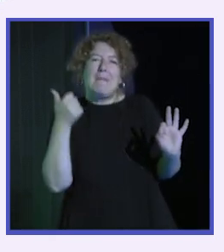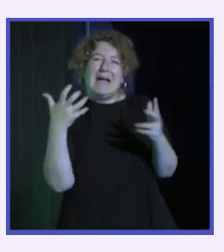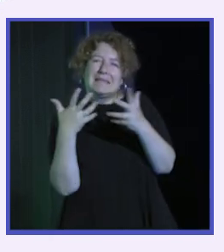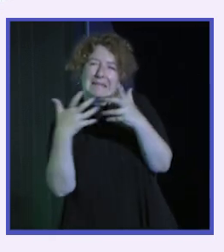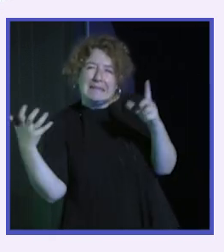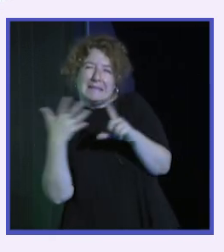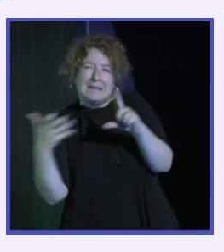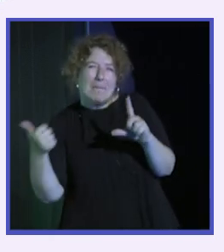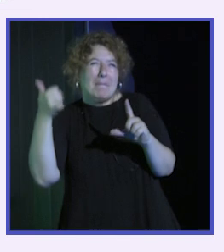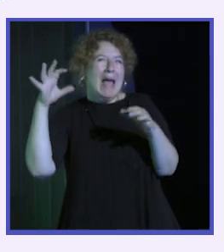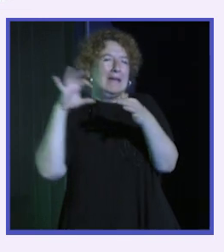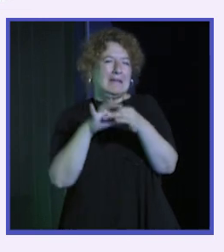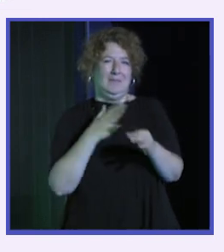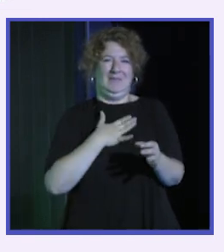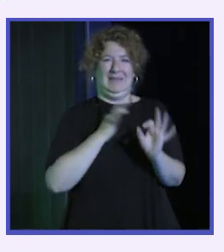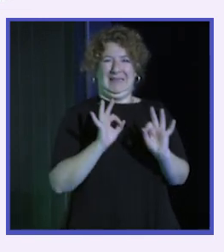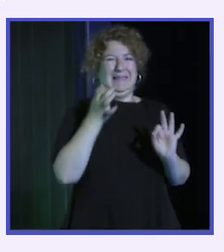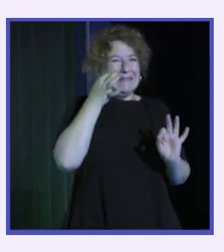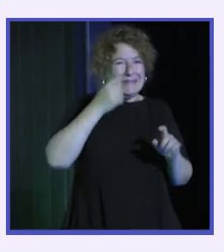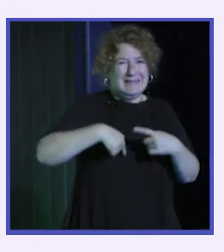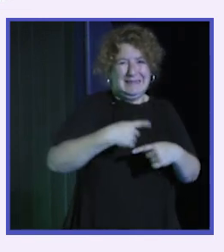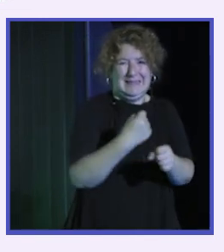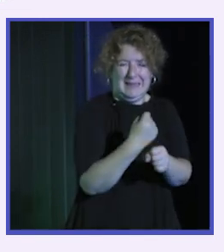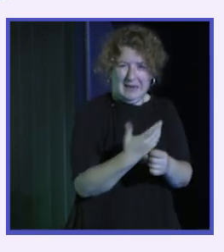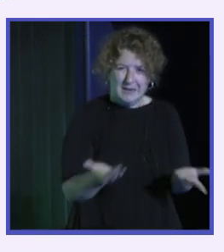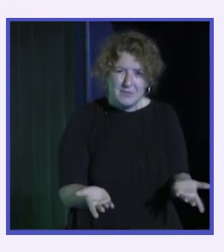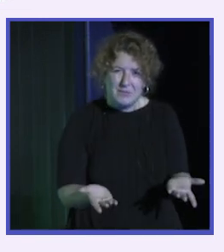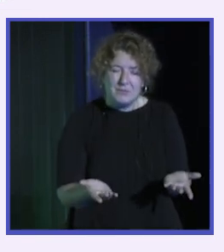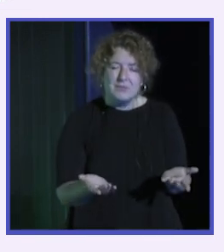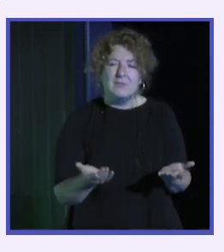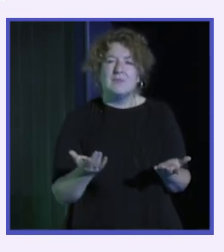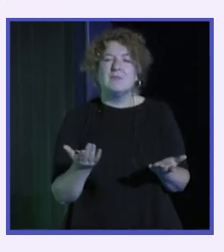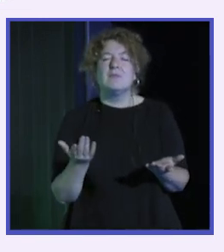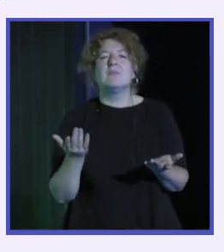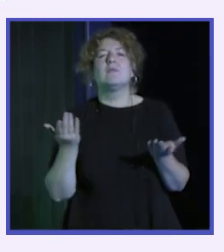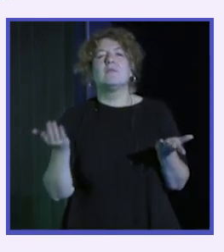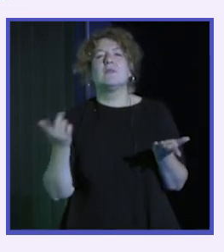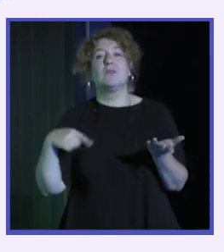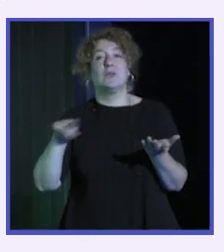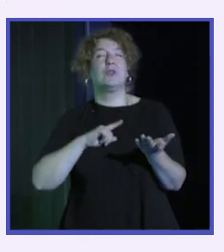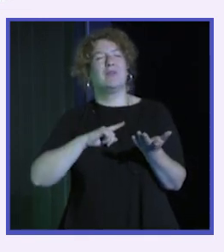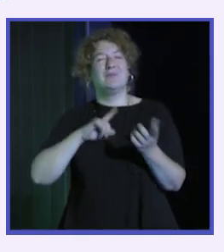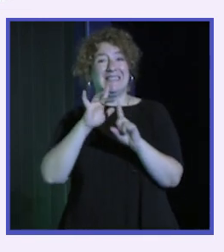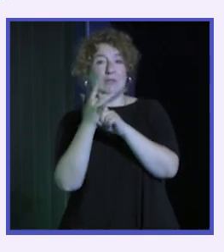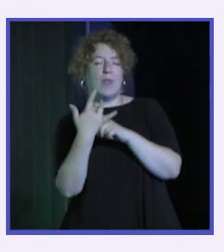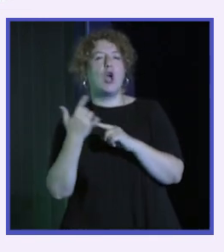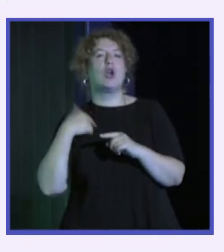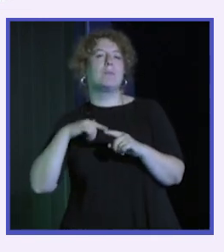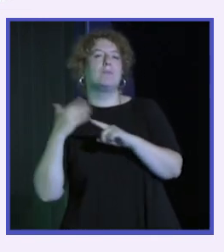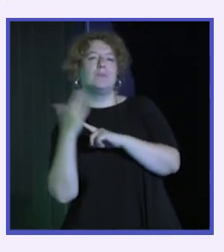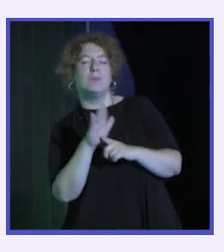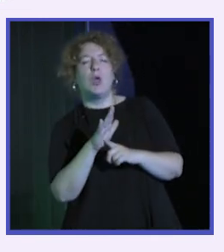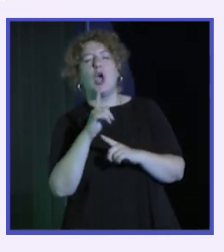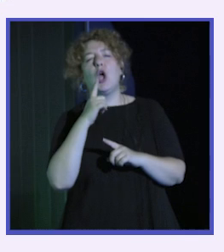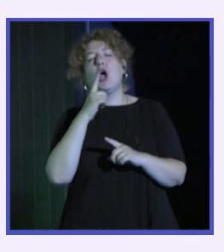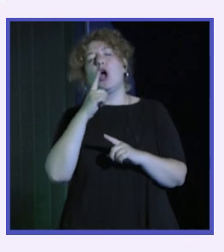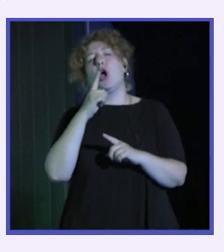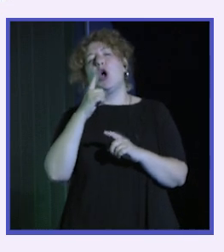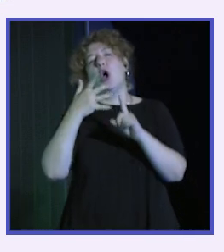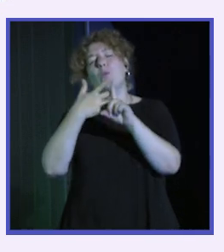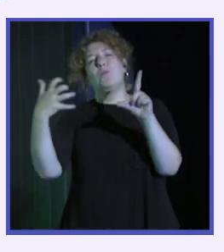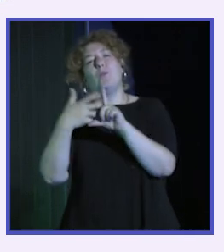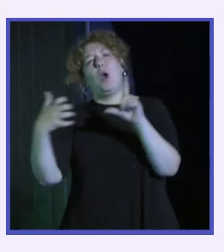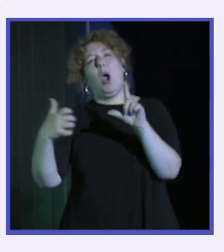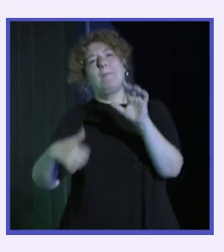prompts más asociados a nuestra realidad. ¿Qué es lo que presentamos nosotros en estos casos? Prompt Buddy, ¿vale? Nuestro